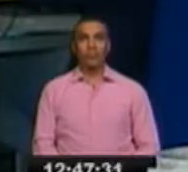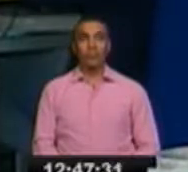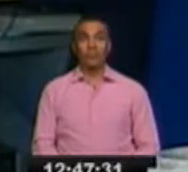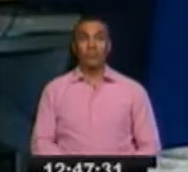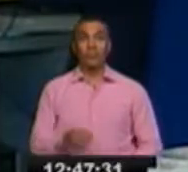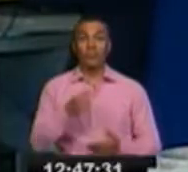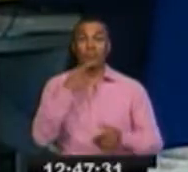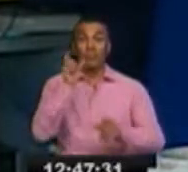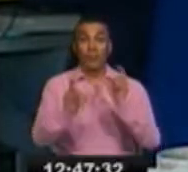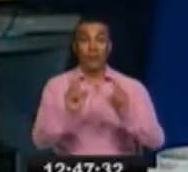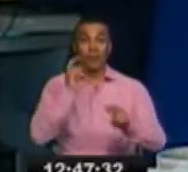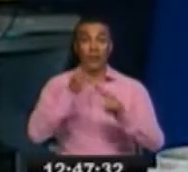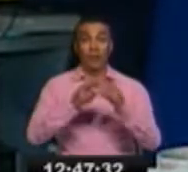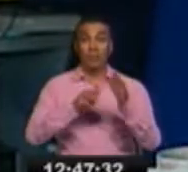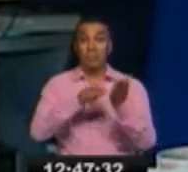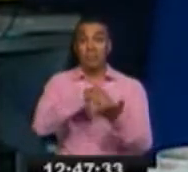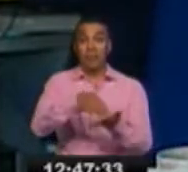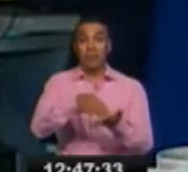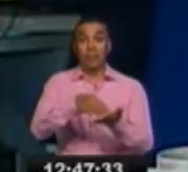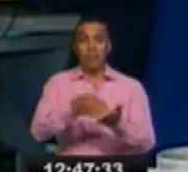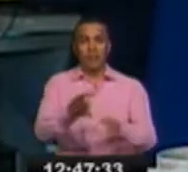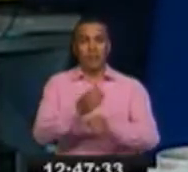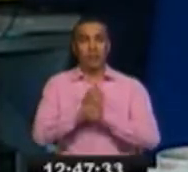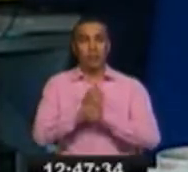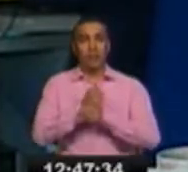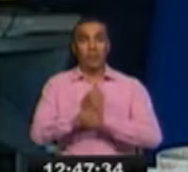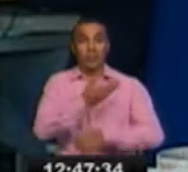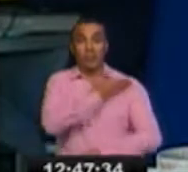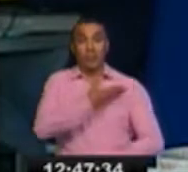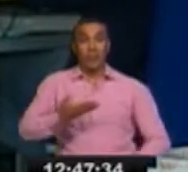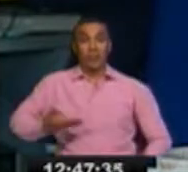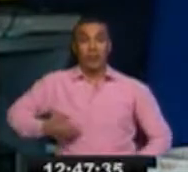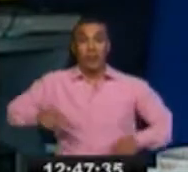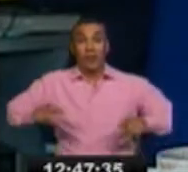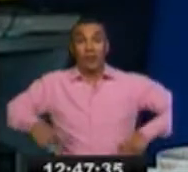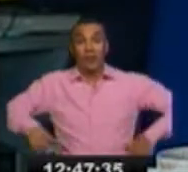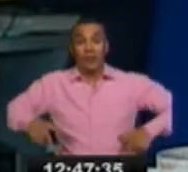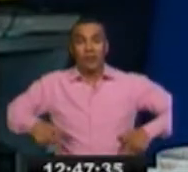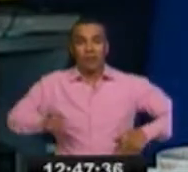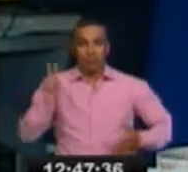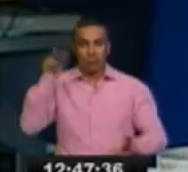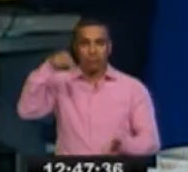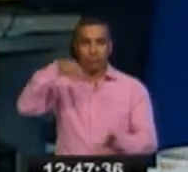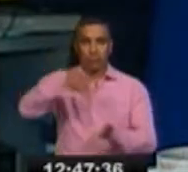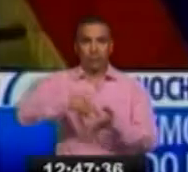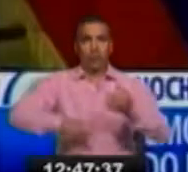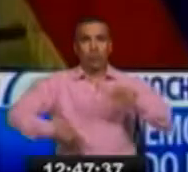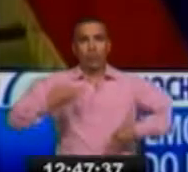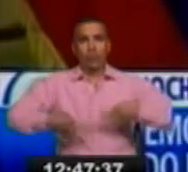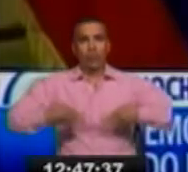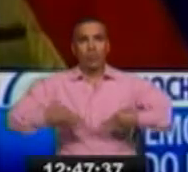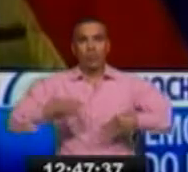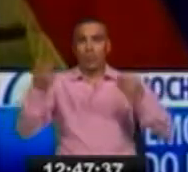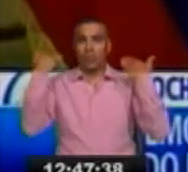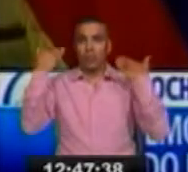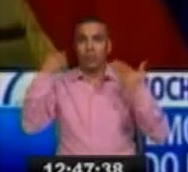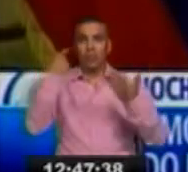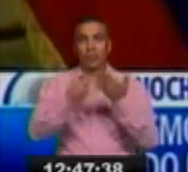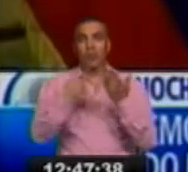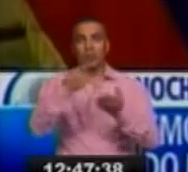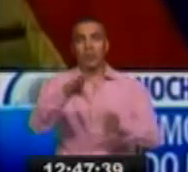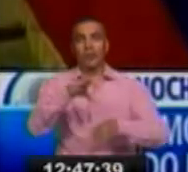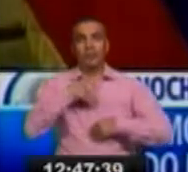Heriberto Suárez, ex miembro del cuerpo de seguridad del presidente Lenín Moreno, compareció ante un juzgado penal de Guayaquil y aceptó